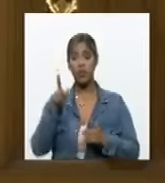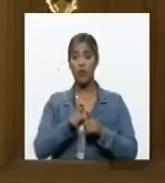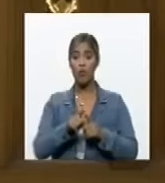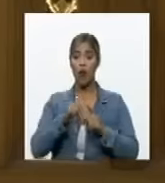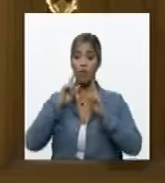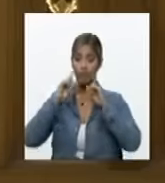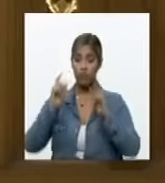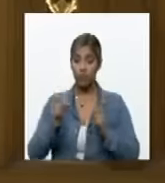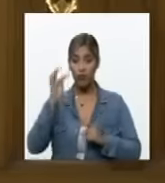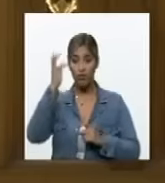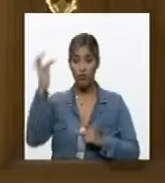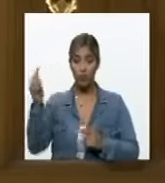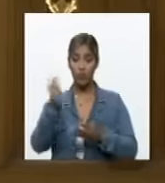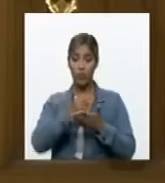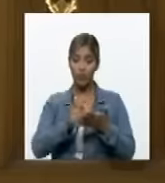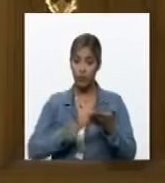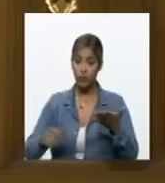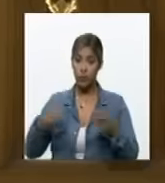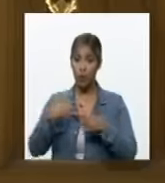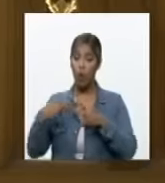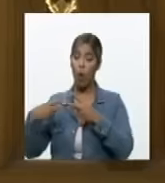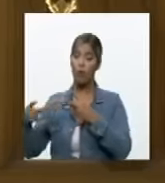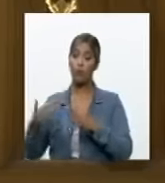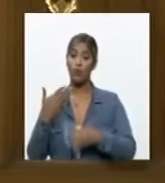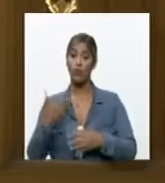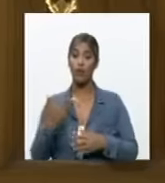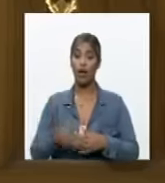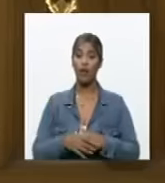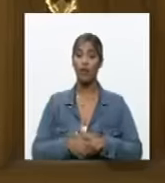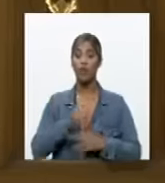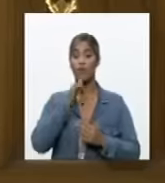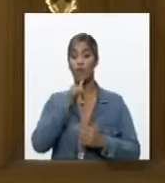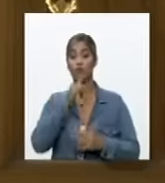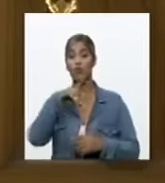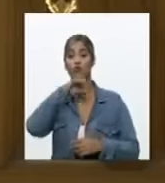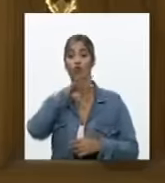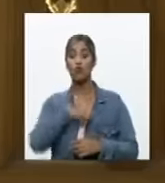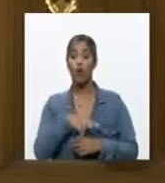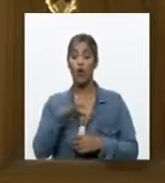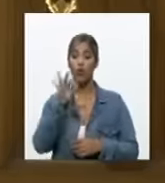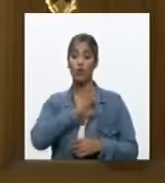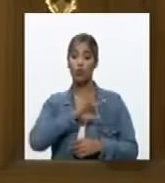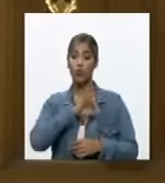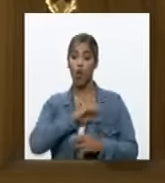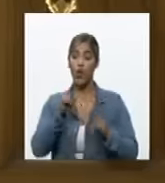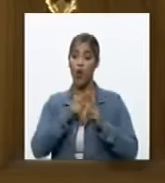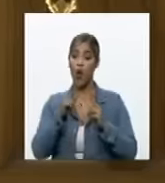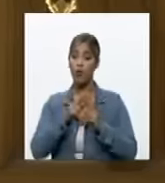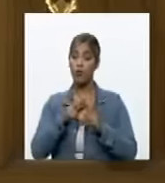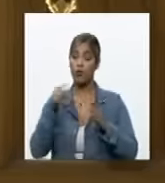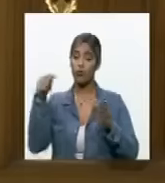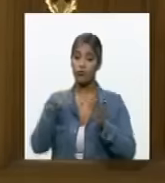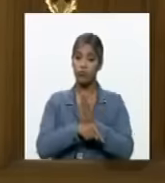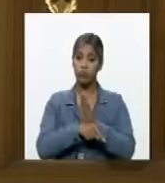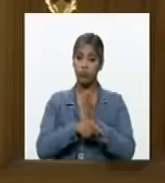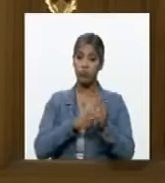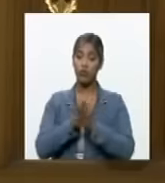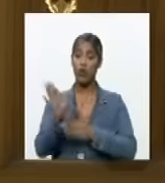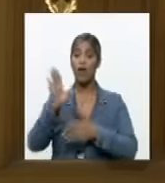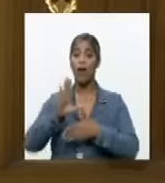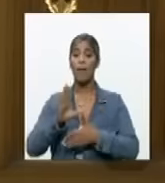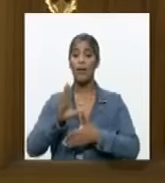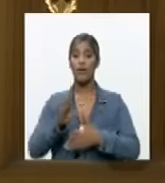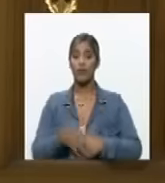pedagogo, filósofo y escritor de densas obras de contenido histórico, sociológico y conocedor a fondo de nuestra